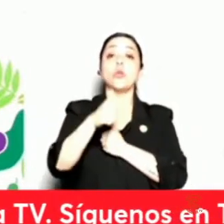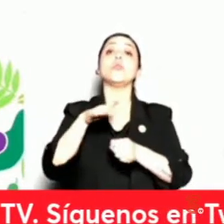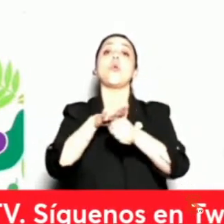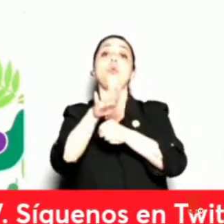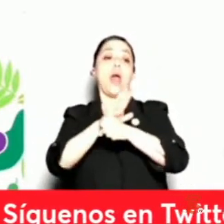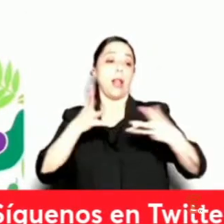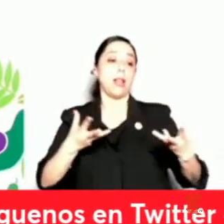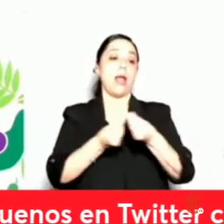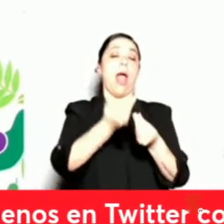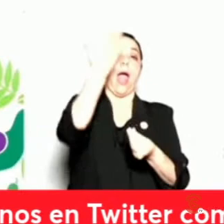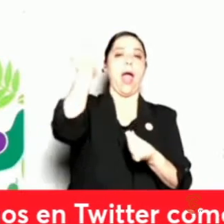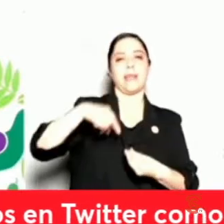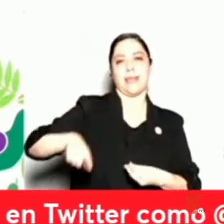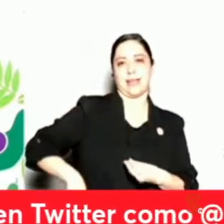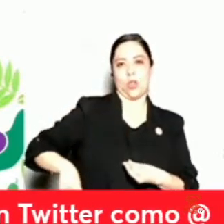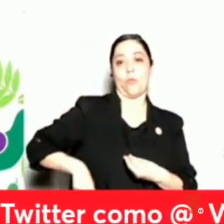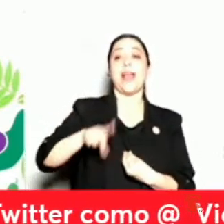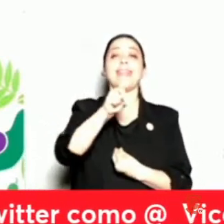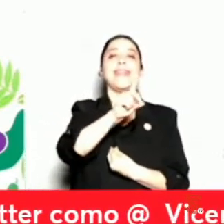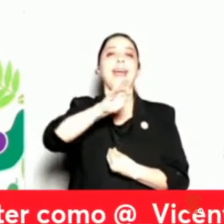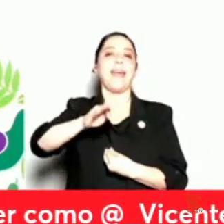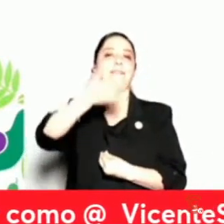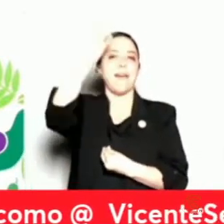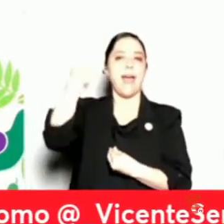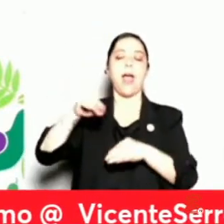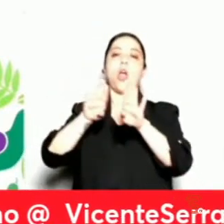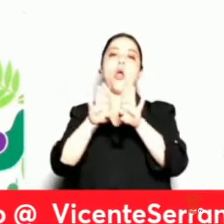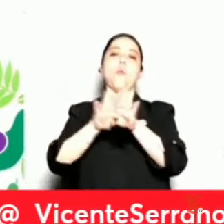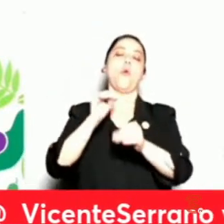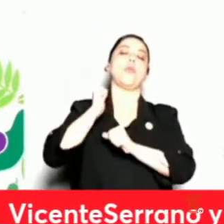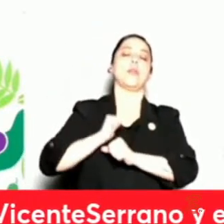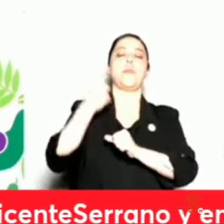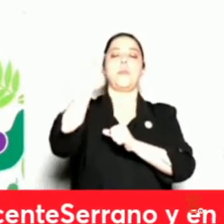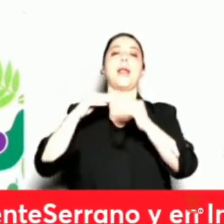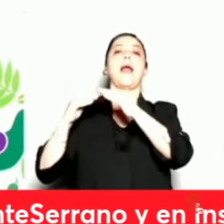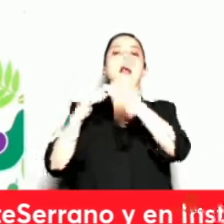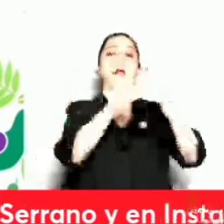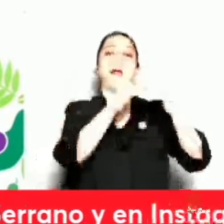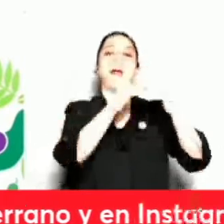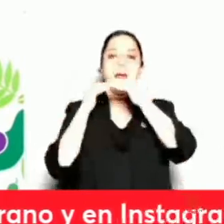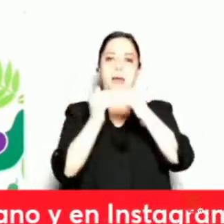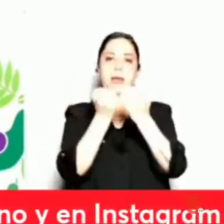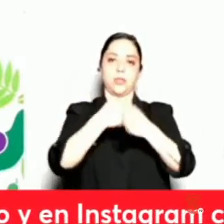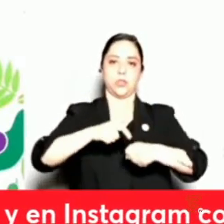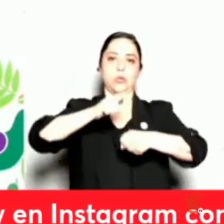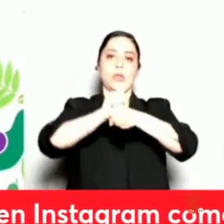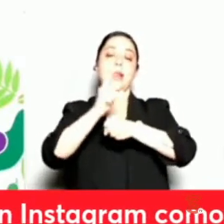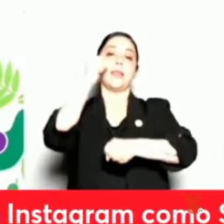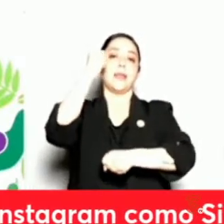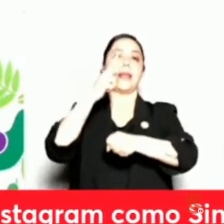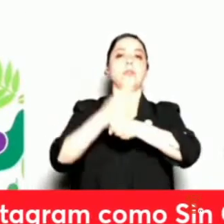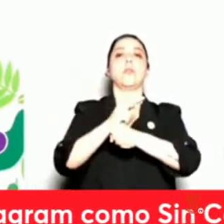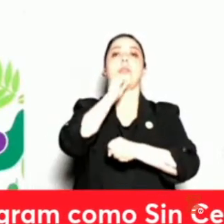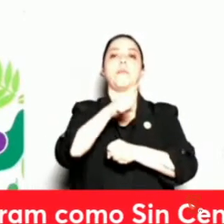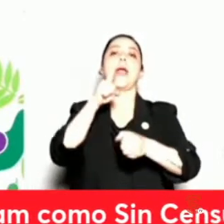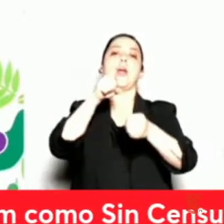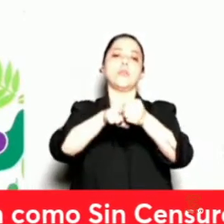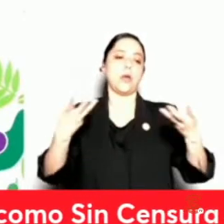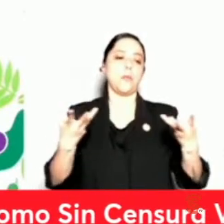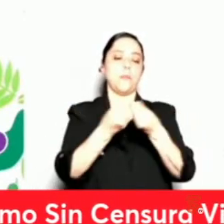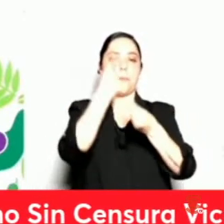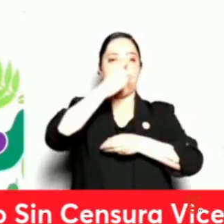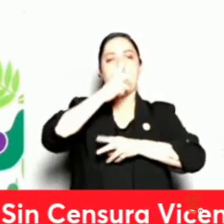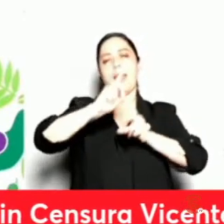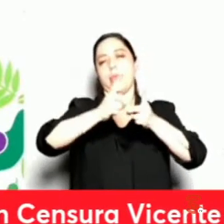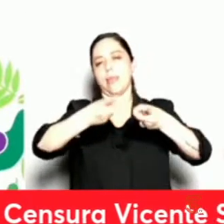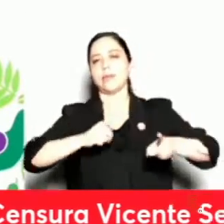entonces gobierno del Distrito Federal como director general de Equidad y Desarrollo Social y primer director general del Consejo de Evaluación de Desarrollo Social. Ha